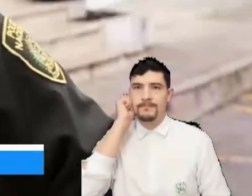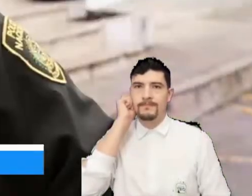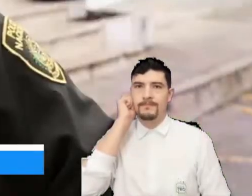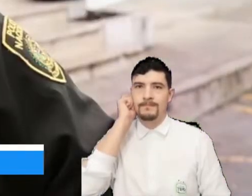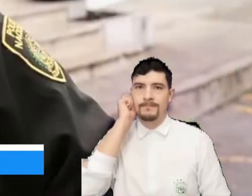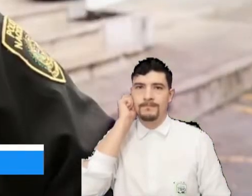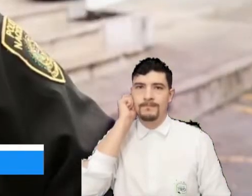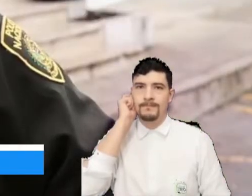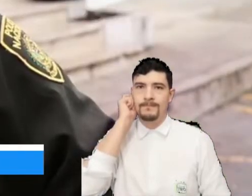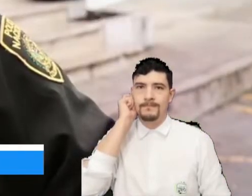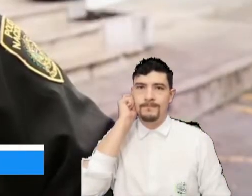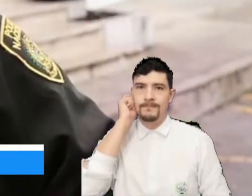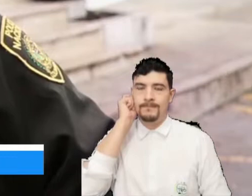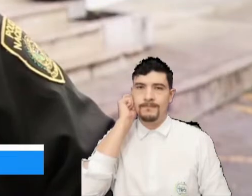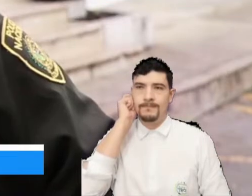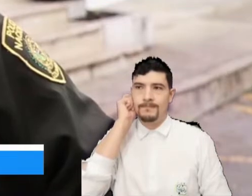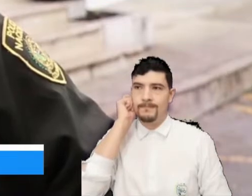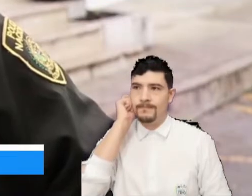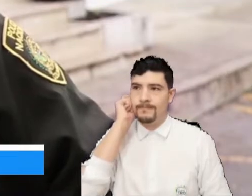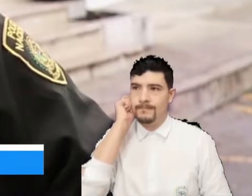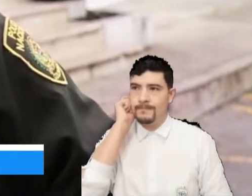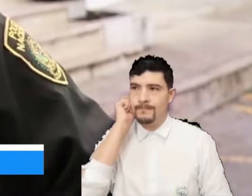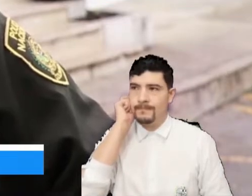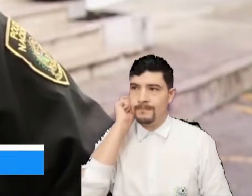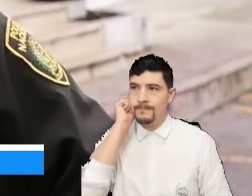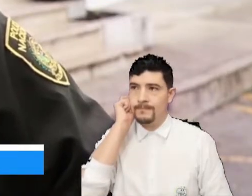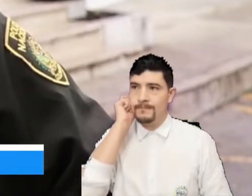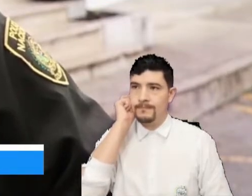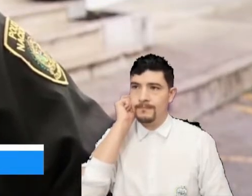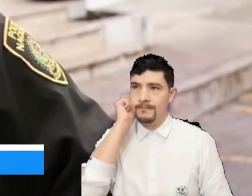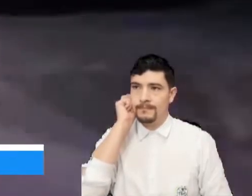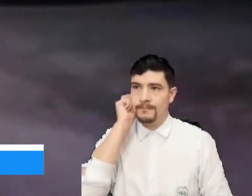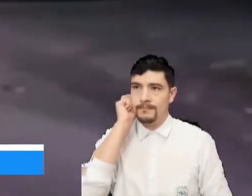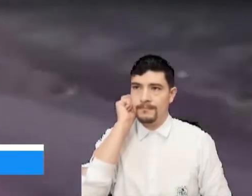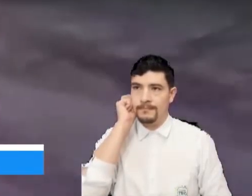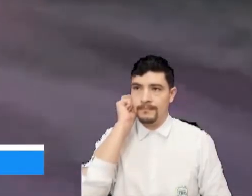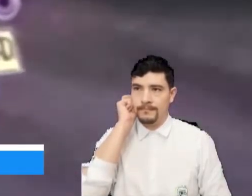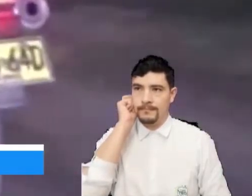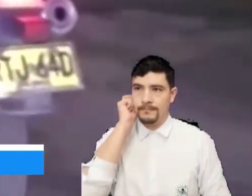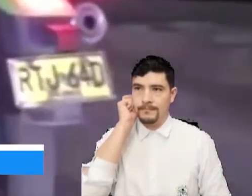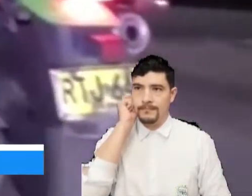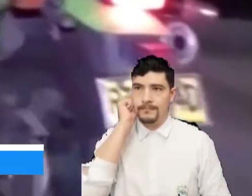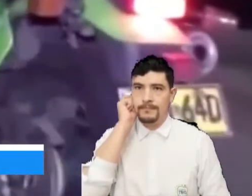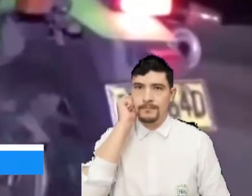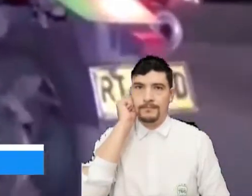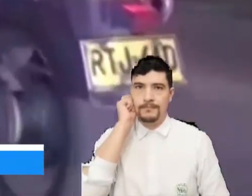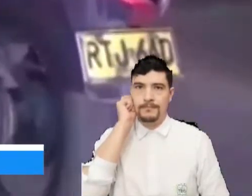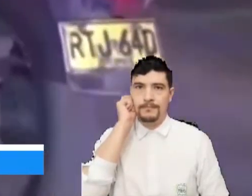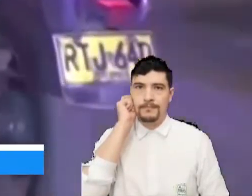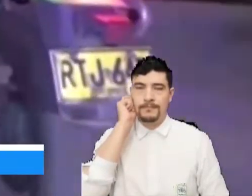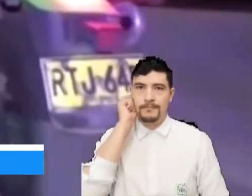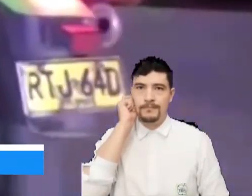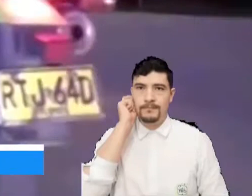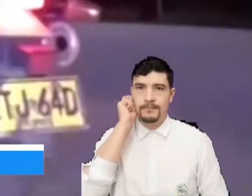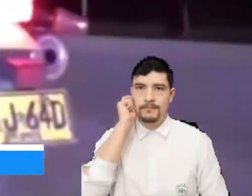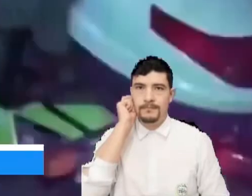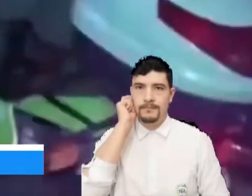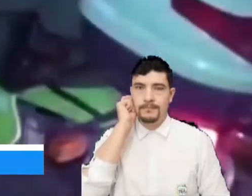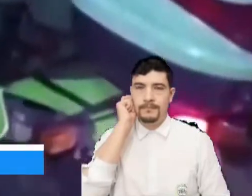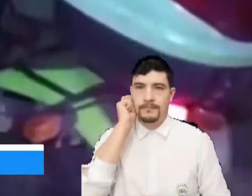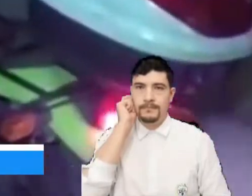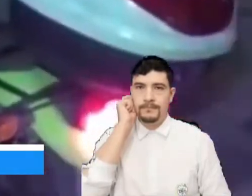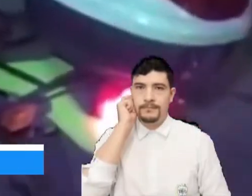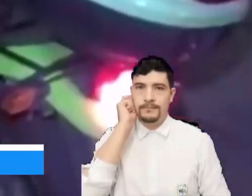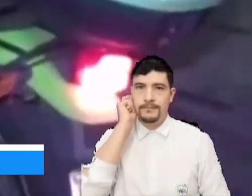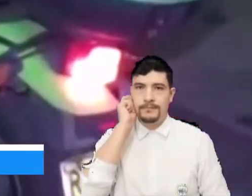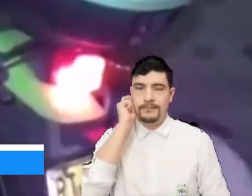De la misma manera, se han realizado 176 inmovilizaciones de vehículos y motocicletas. Más de 200 policías estarán cuidando las